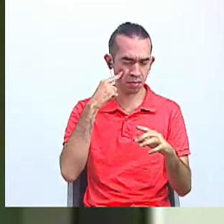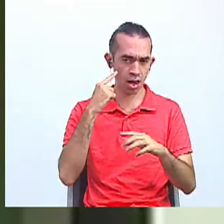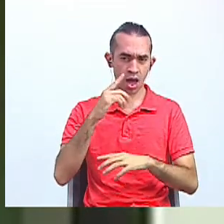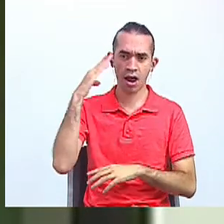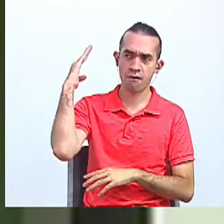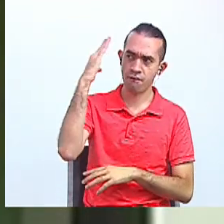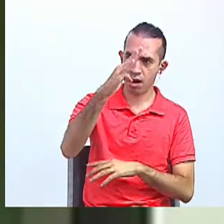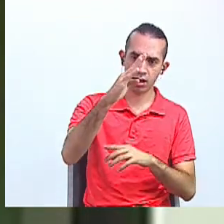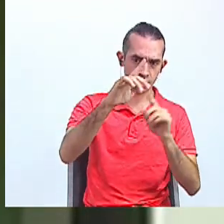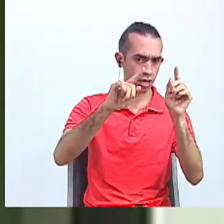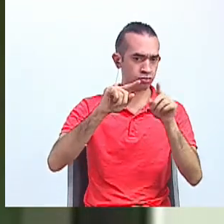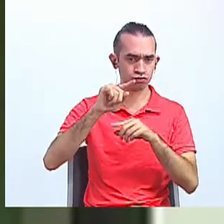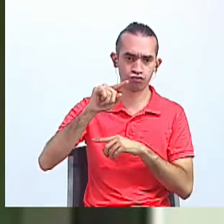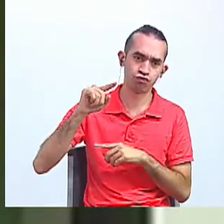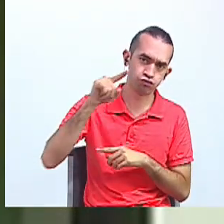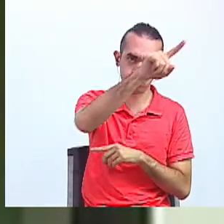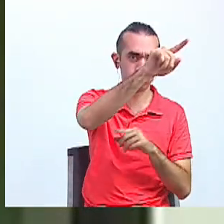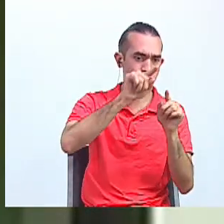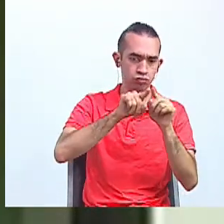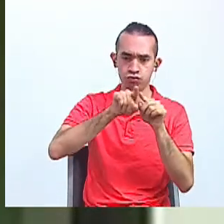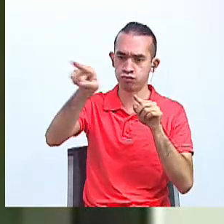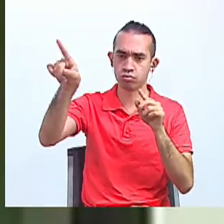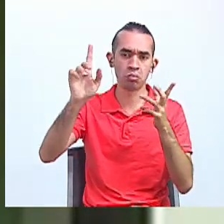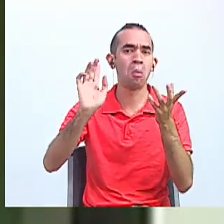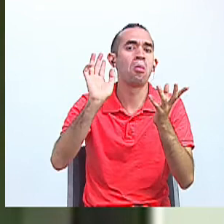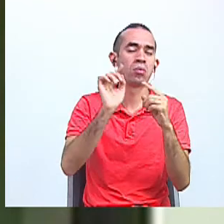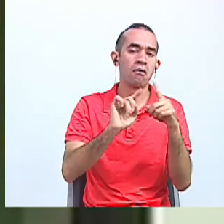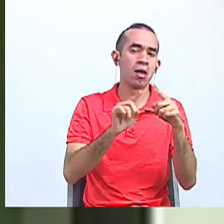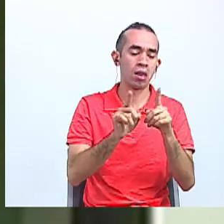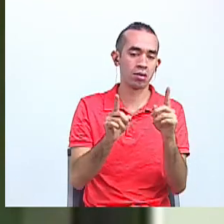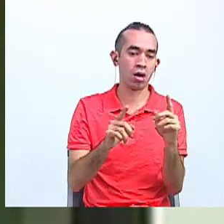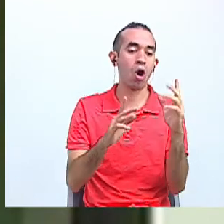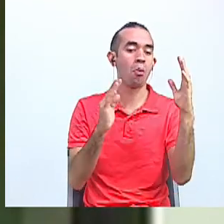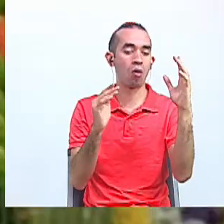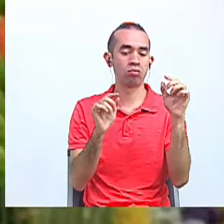a partir de un punto del espacio